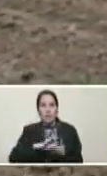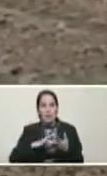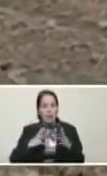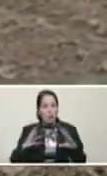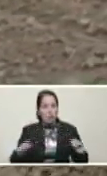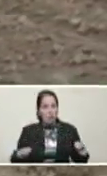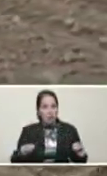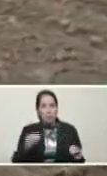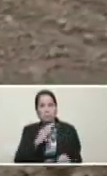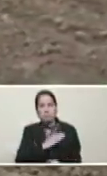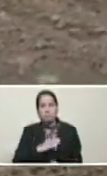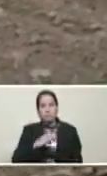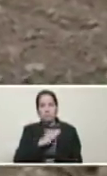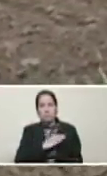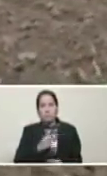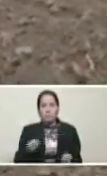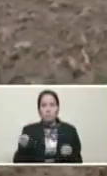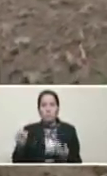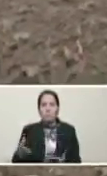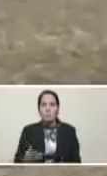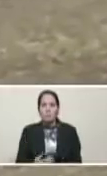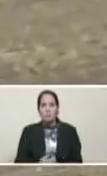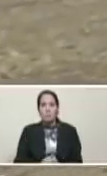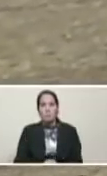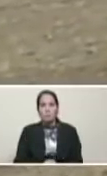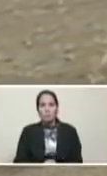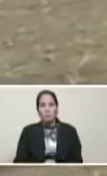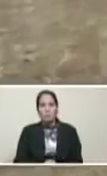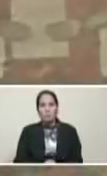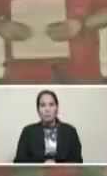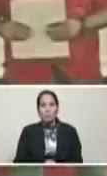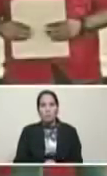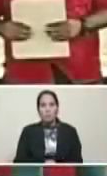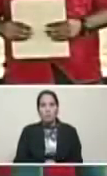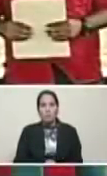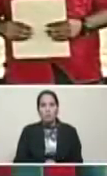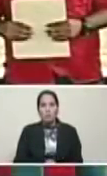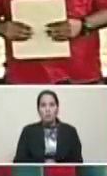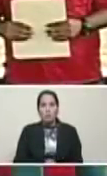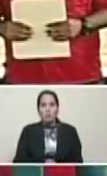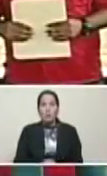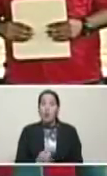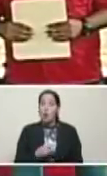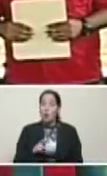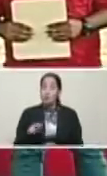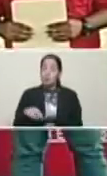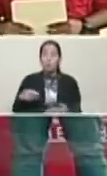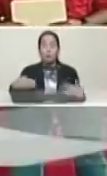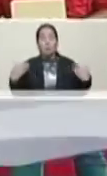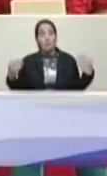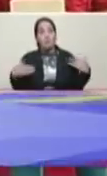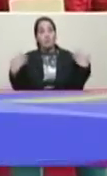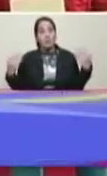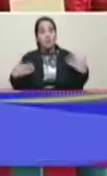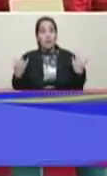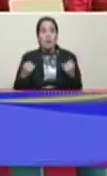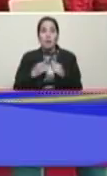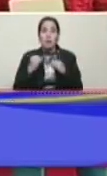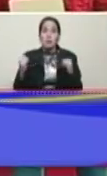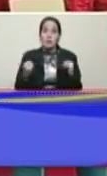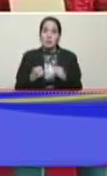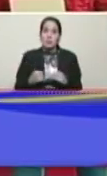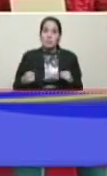comités locales de abastecimiento y producción así que estamos de fiesta presidente nada